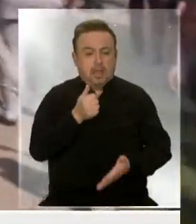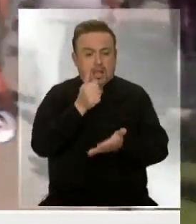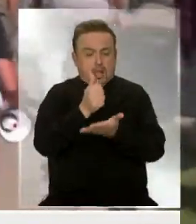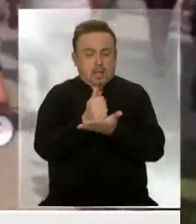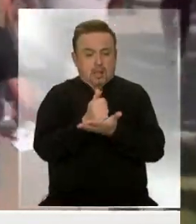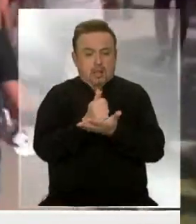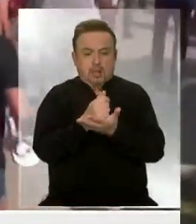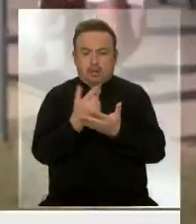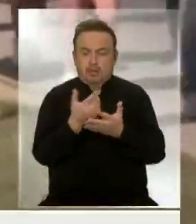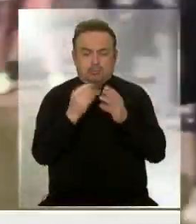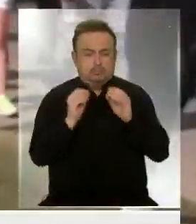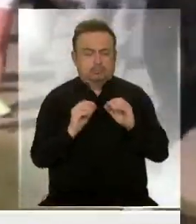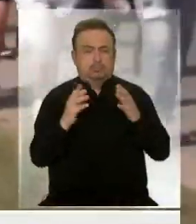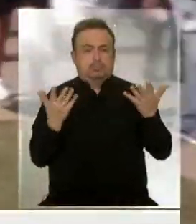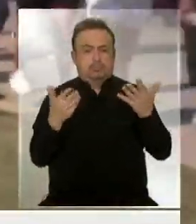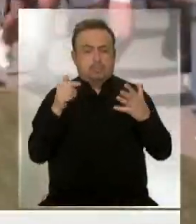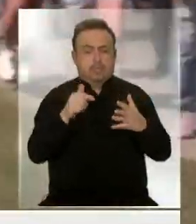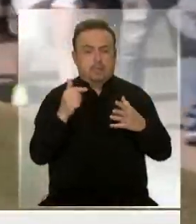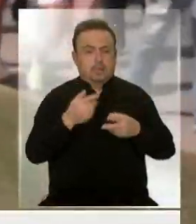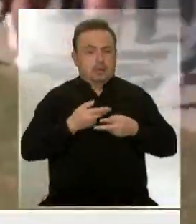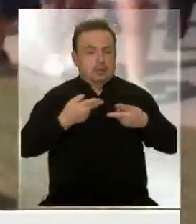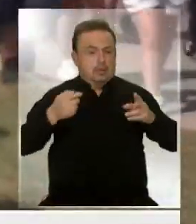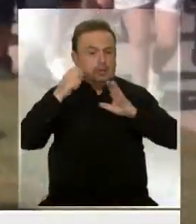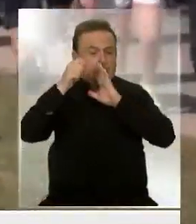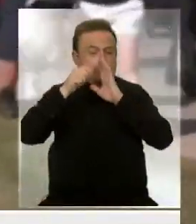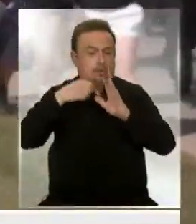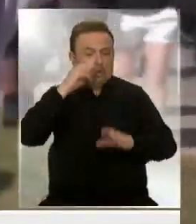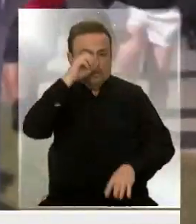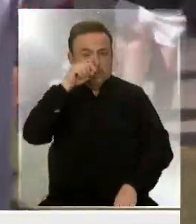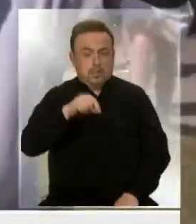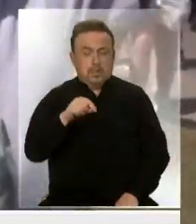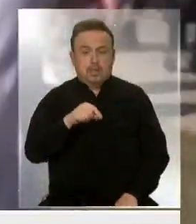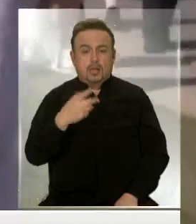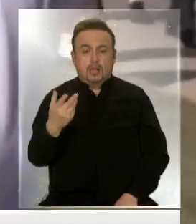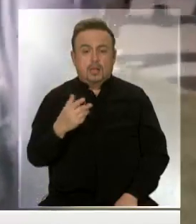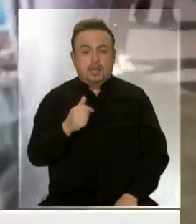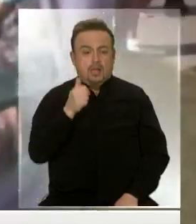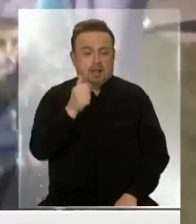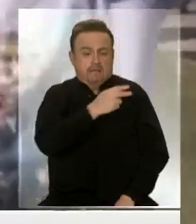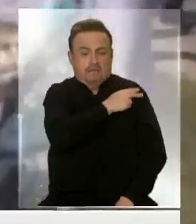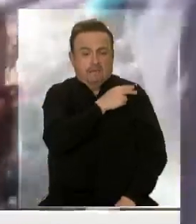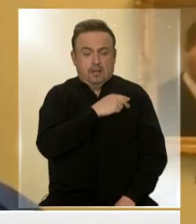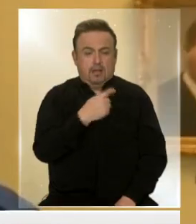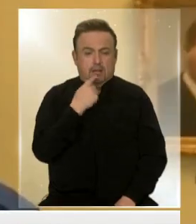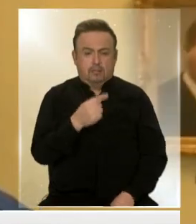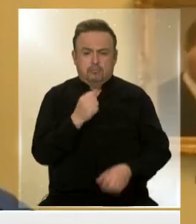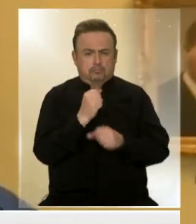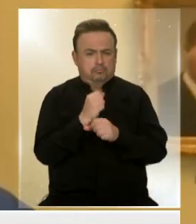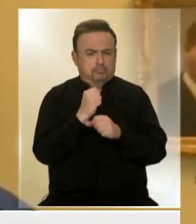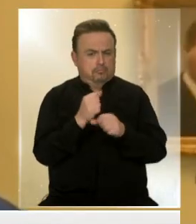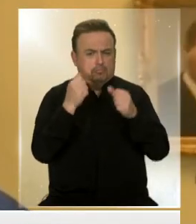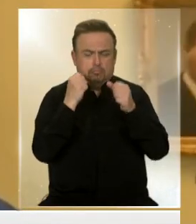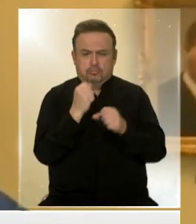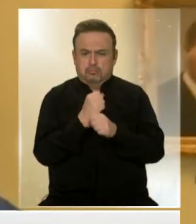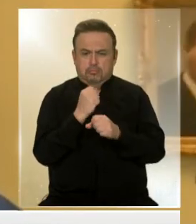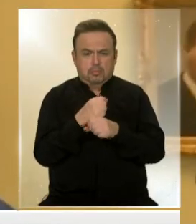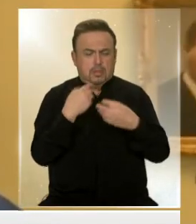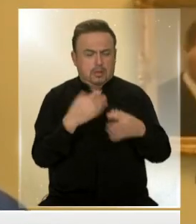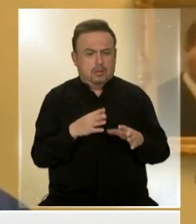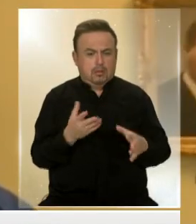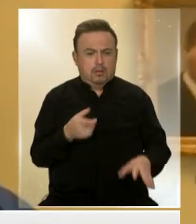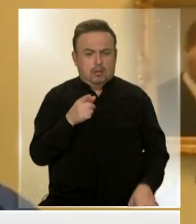Rochester, se mostró muy sorprendida por esta dimisión, ya que a su juicio este jefe de policía hacía un gran trabajo, además